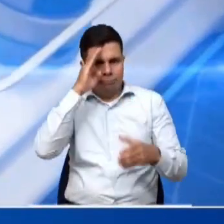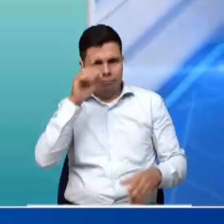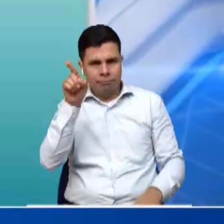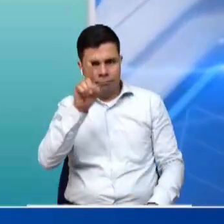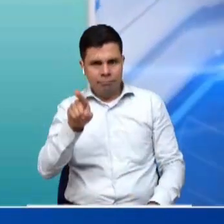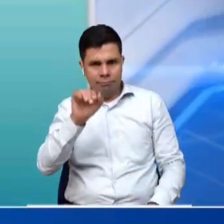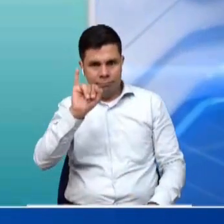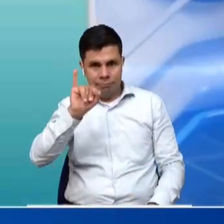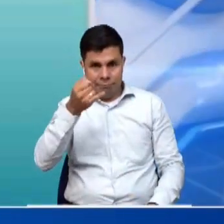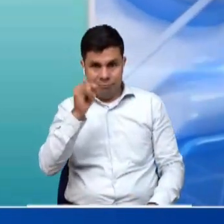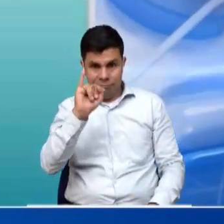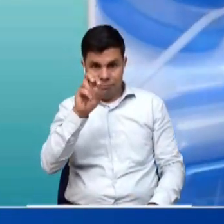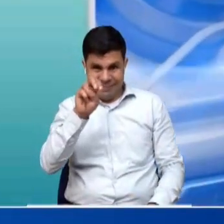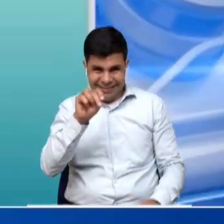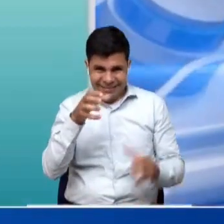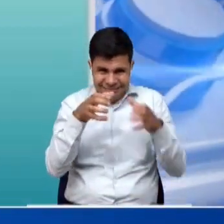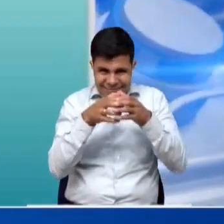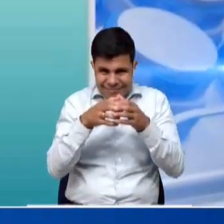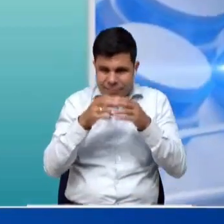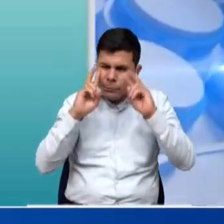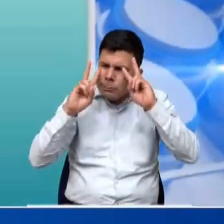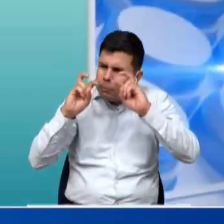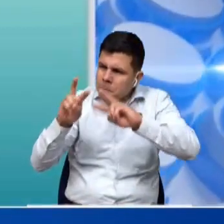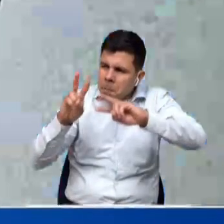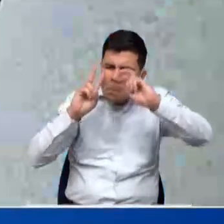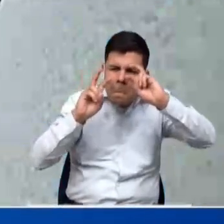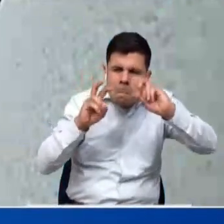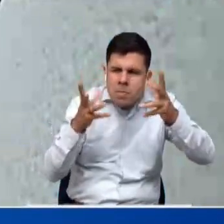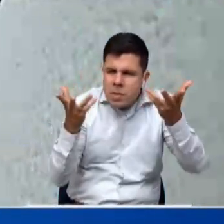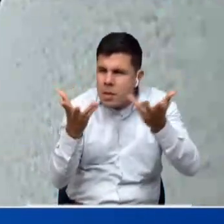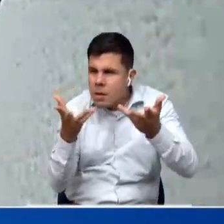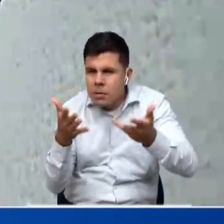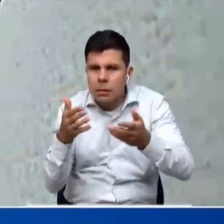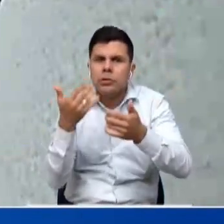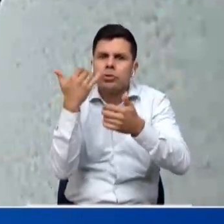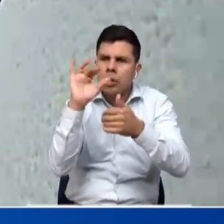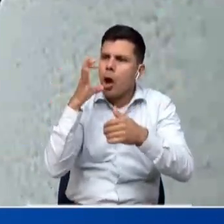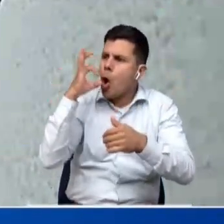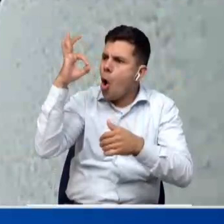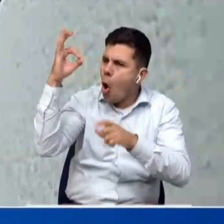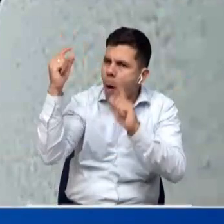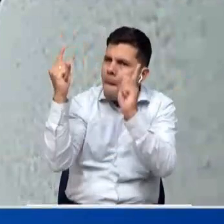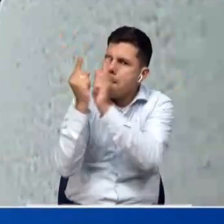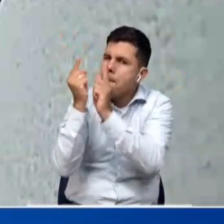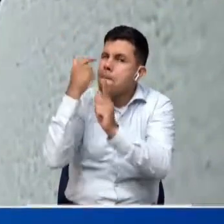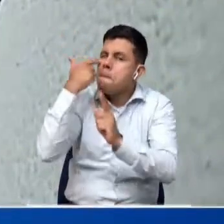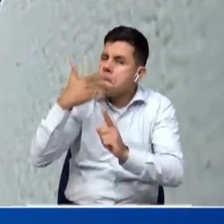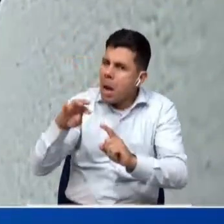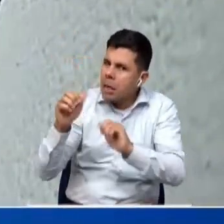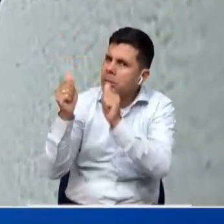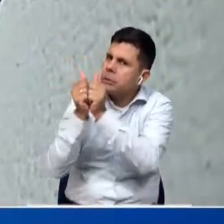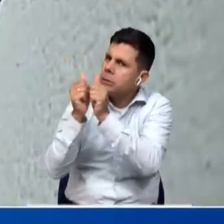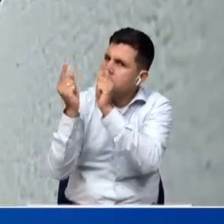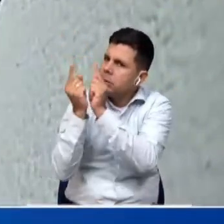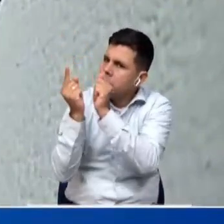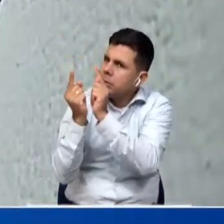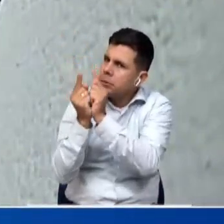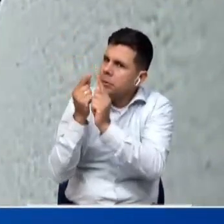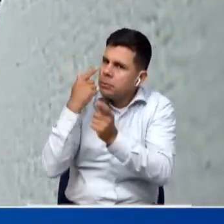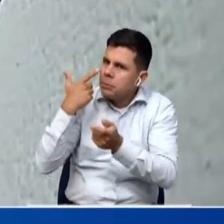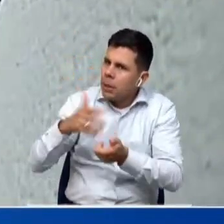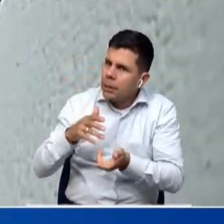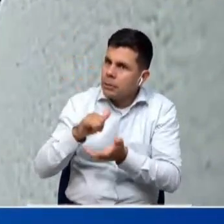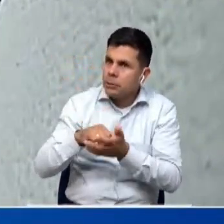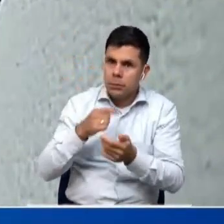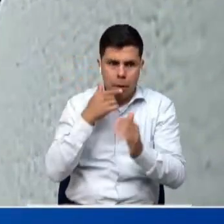al frente de la investigación. Por ahora, las autoridades entrevistaron a un hombre que se presume estaba con la menor y quien aseguró